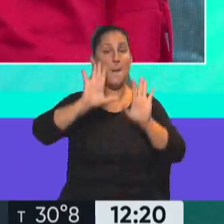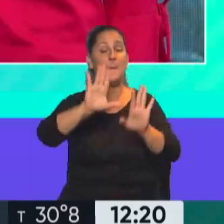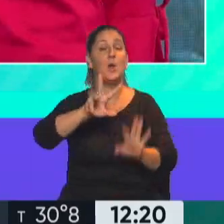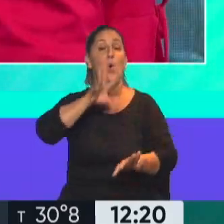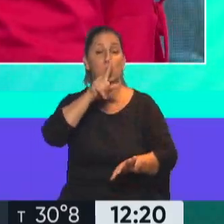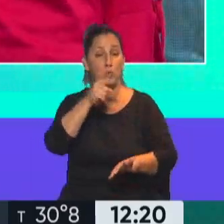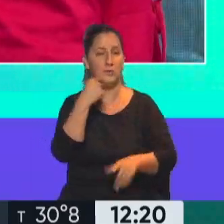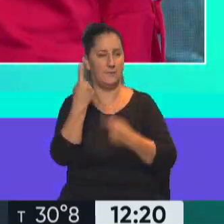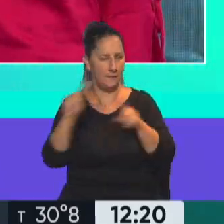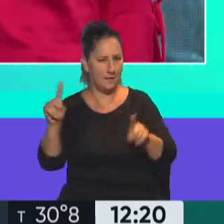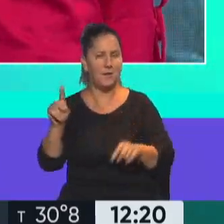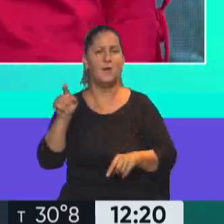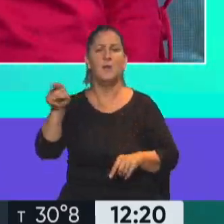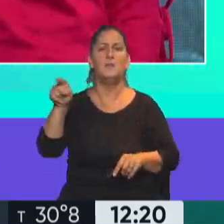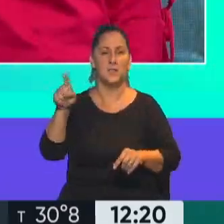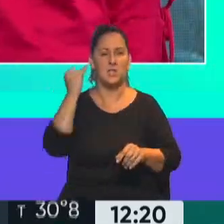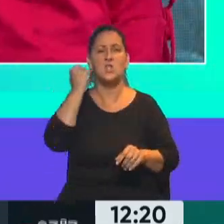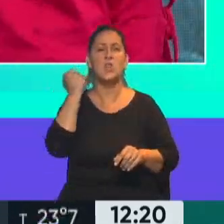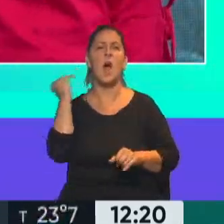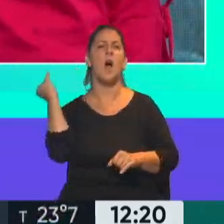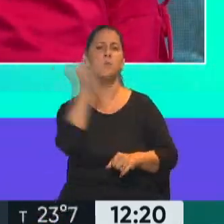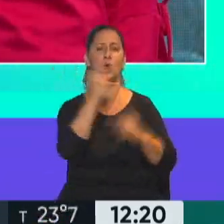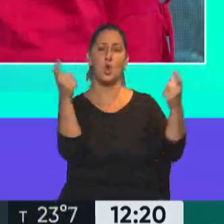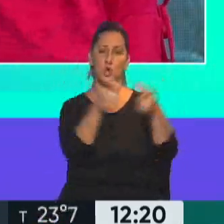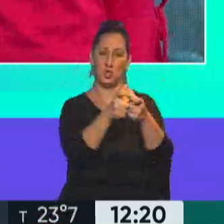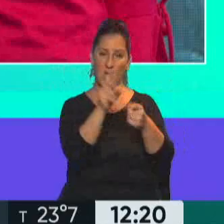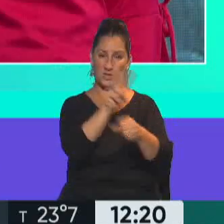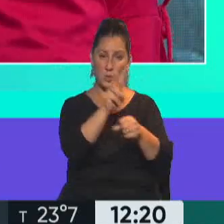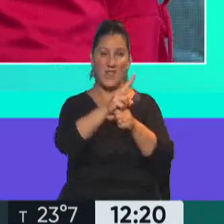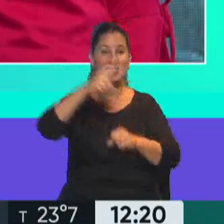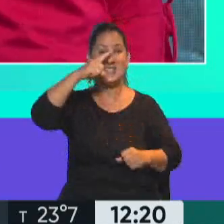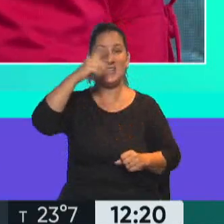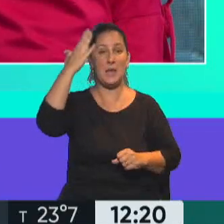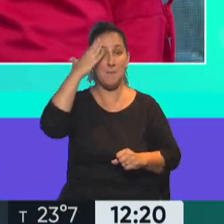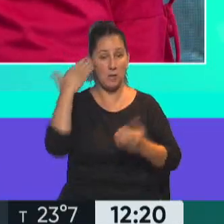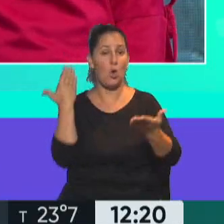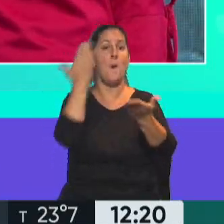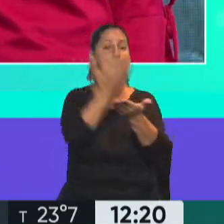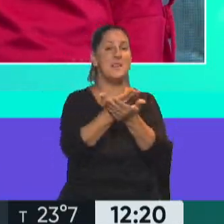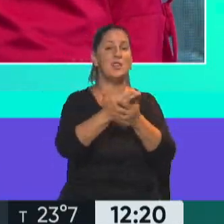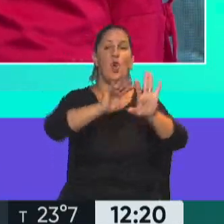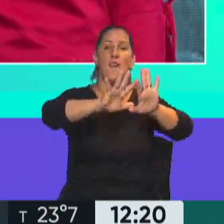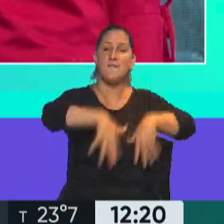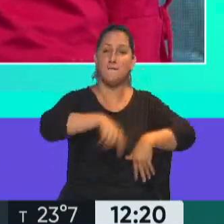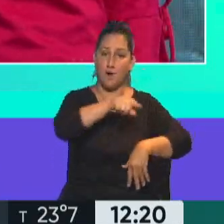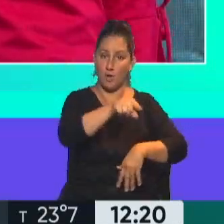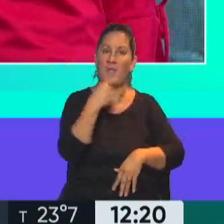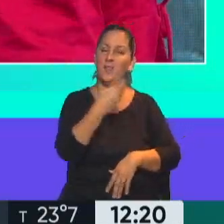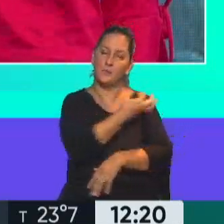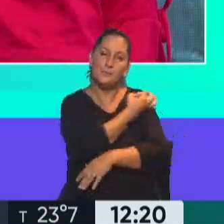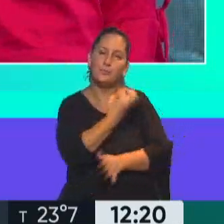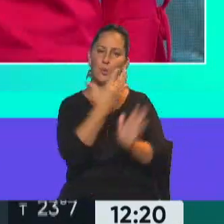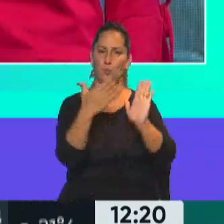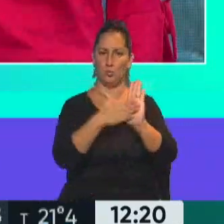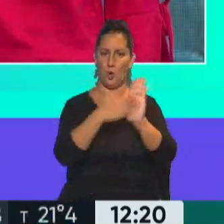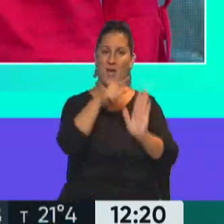en realidad había presentado ante el Consejo de Seguridad el 7 de marzo un informe que decía y que comprobaba que